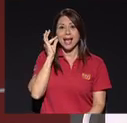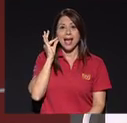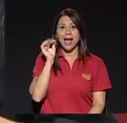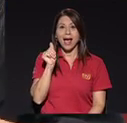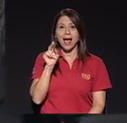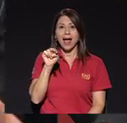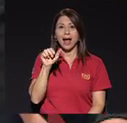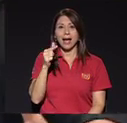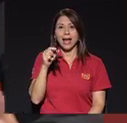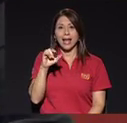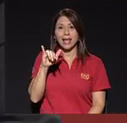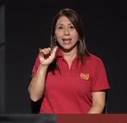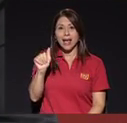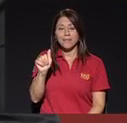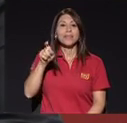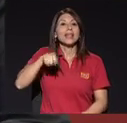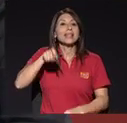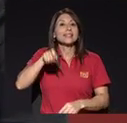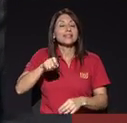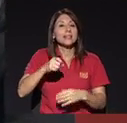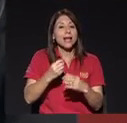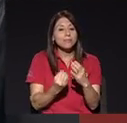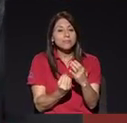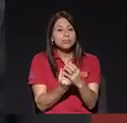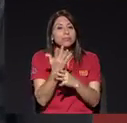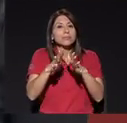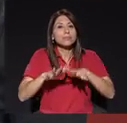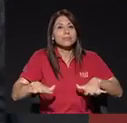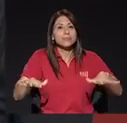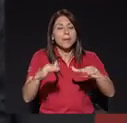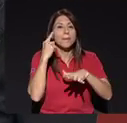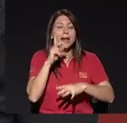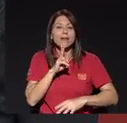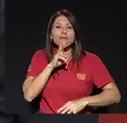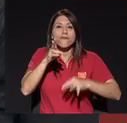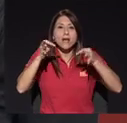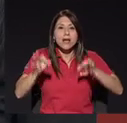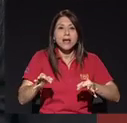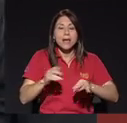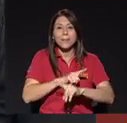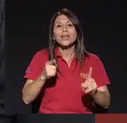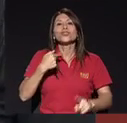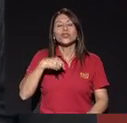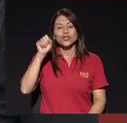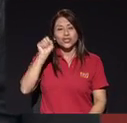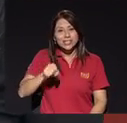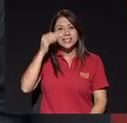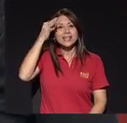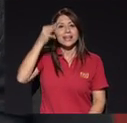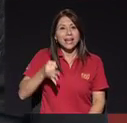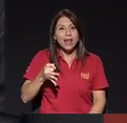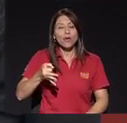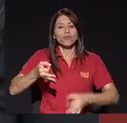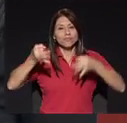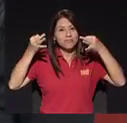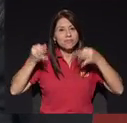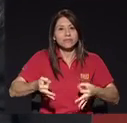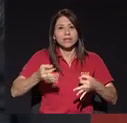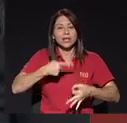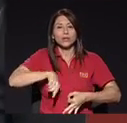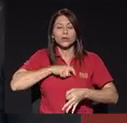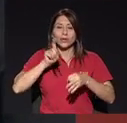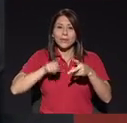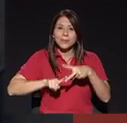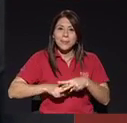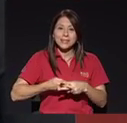se necesita crear entonces este contexto y este entorno para que esto se haga una realidad. Pero yo sí creo firmemente en